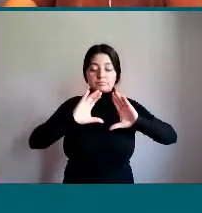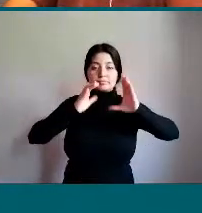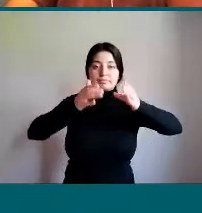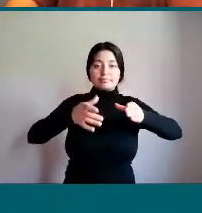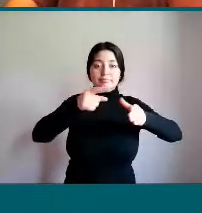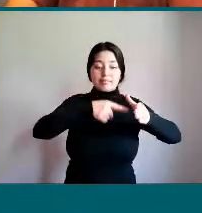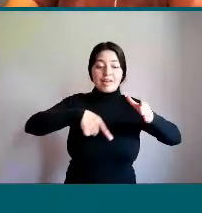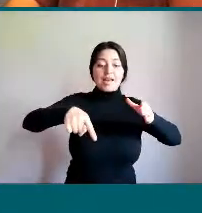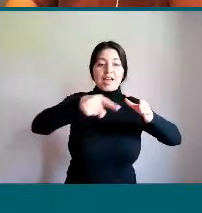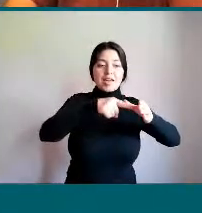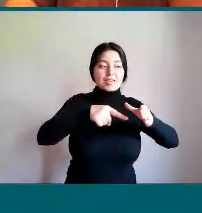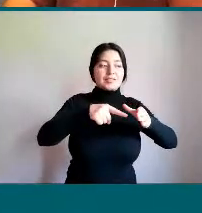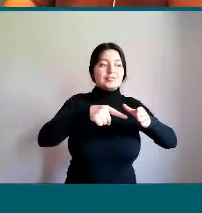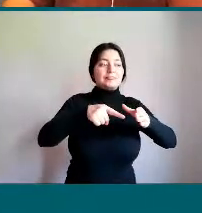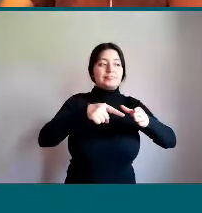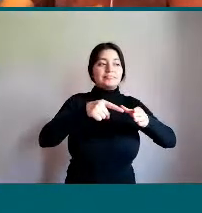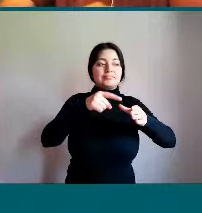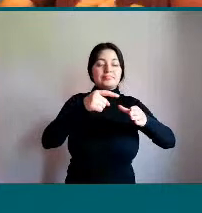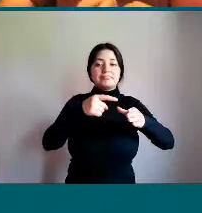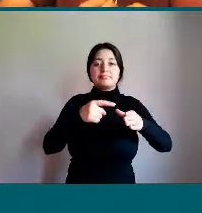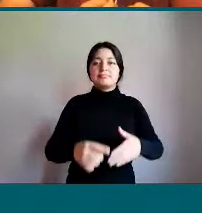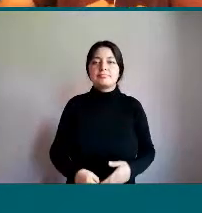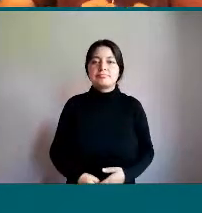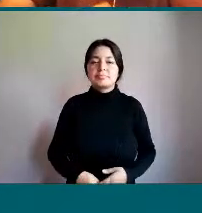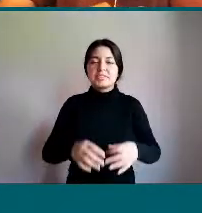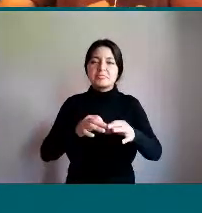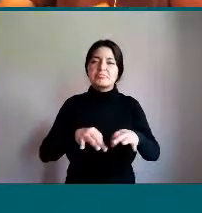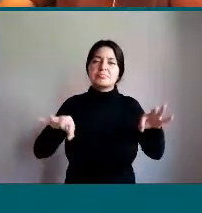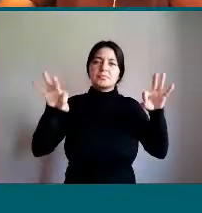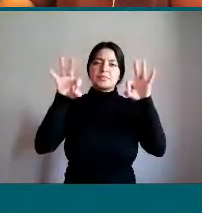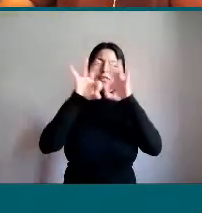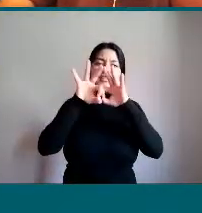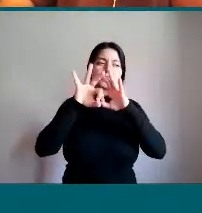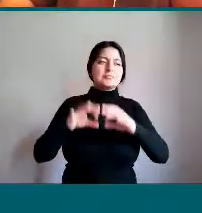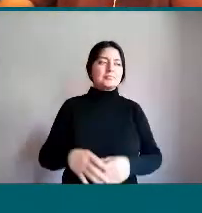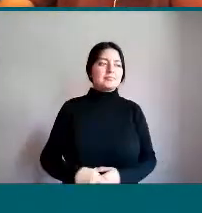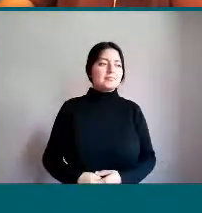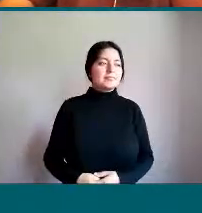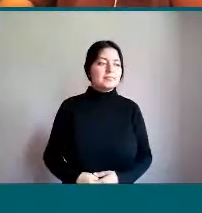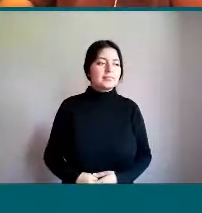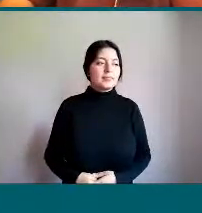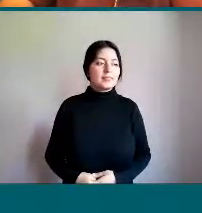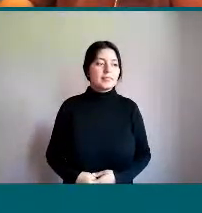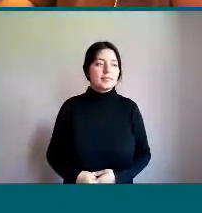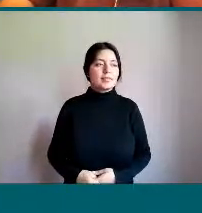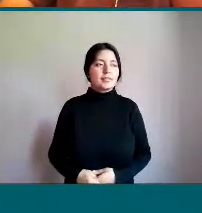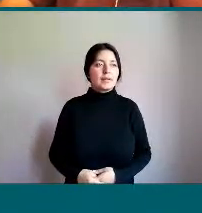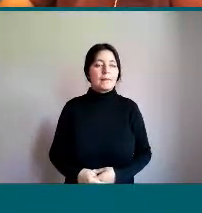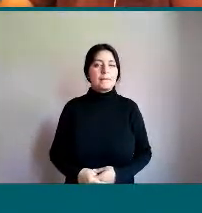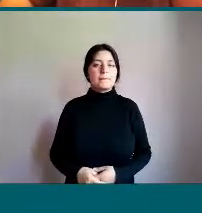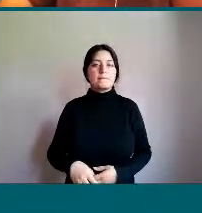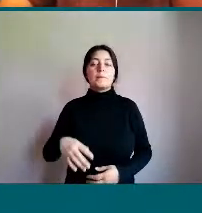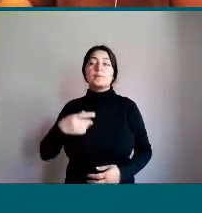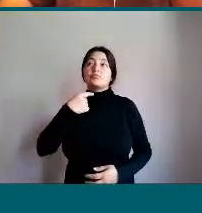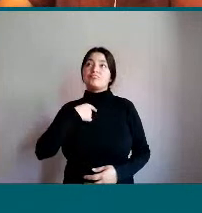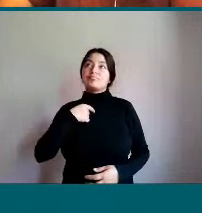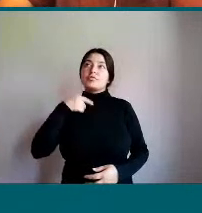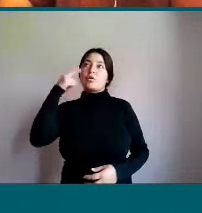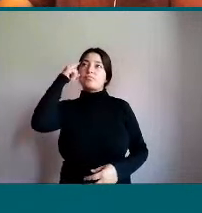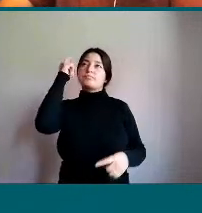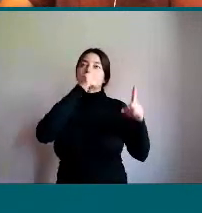realmente eficaces. Por un lado, para que yo pueda diseñar auténticas experiencias de aprendizaje o tareas